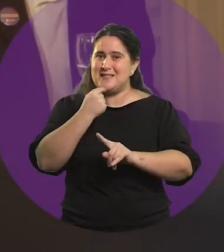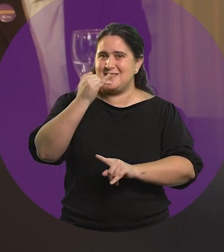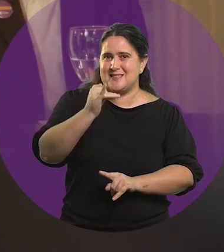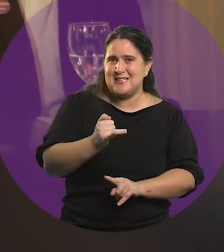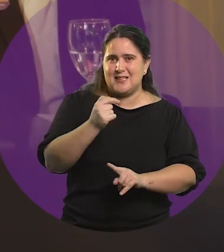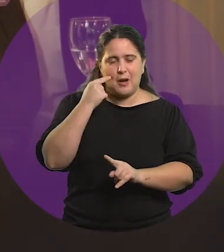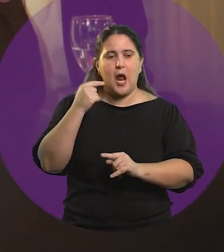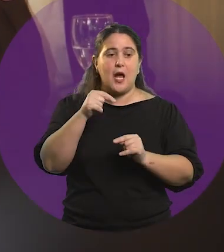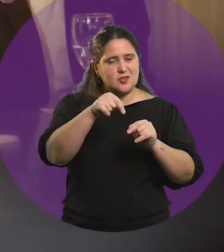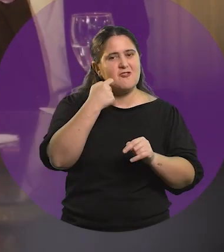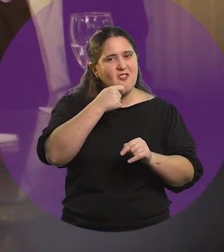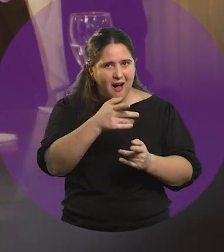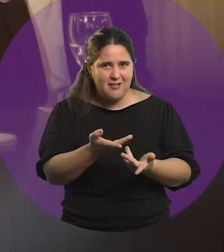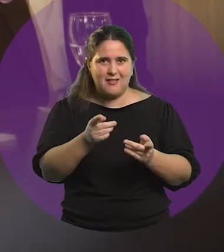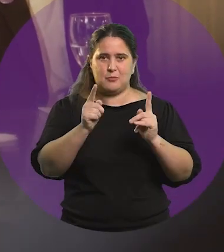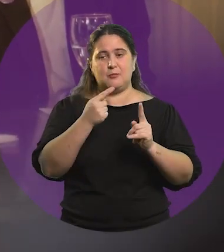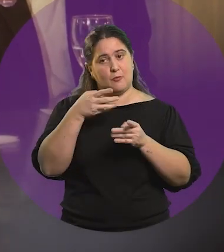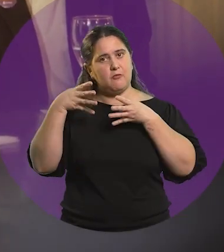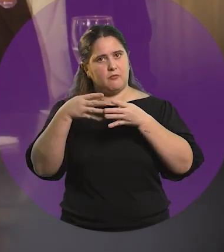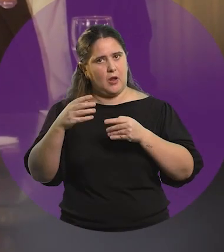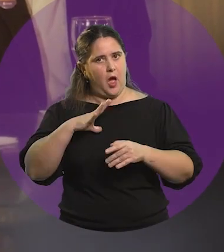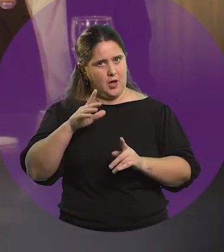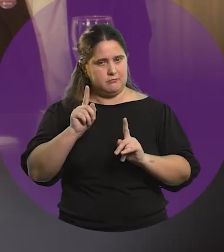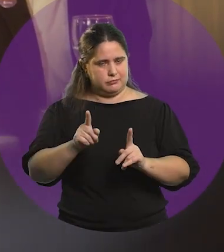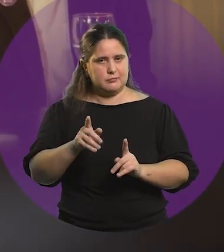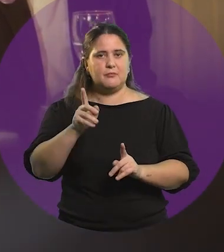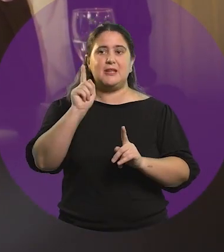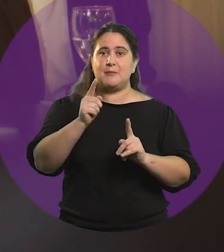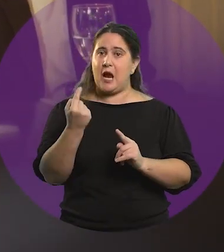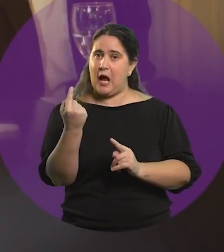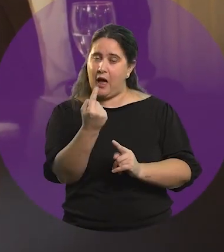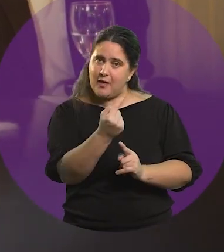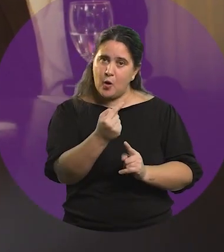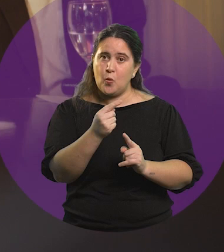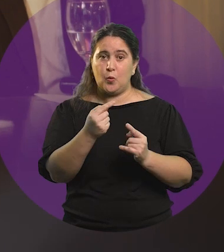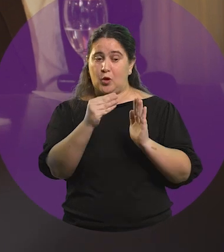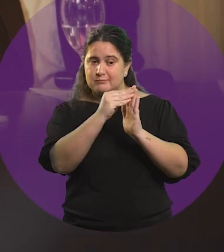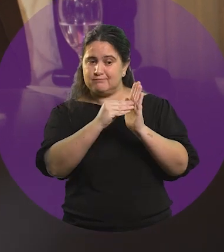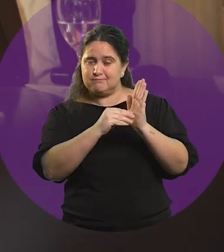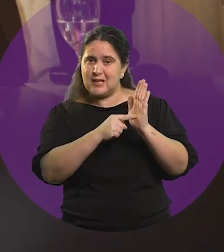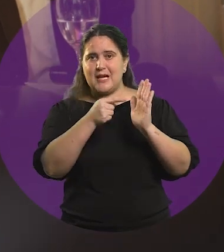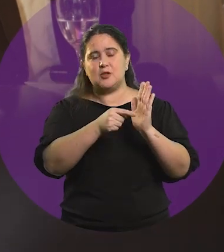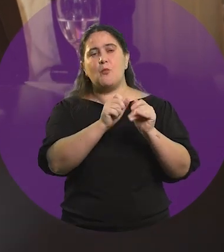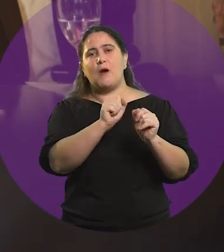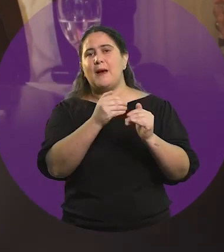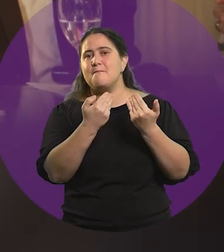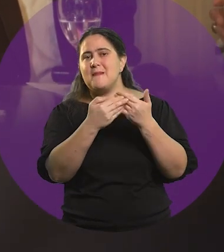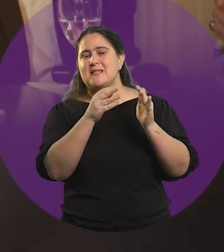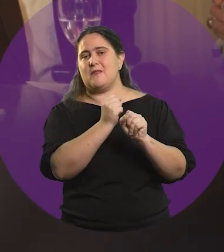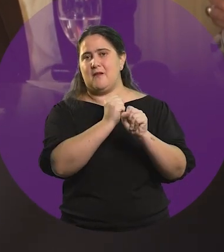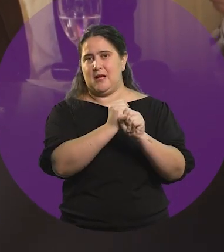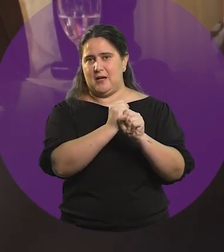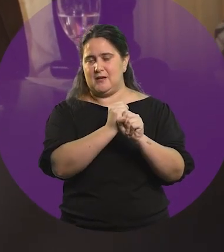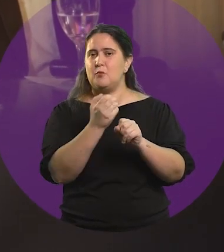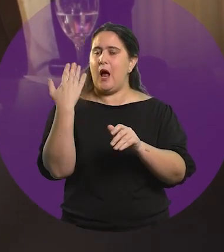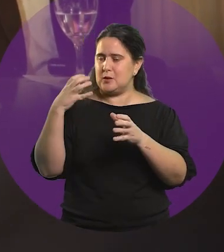funcionan, dónde tenemos que seguir trabajando, porque quedan muchos desafíos. Y cada uno de estos indicadores es una puntita de la cual empezar a tirar. Lo que nos ha